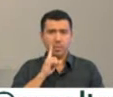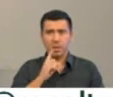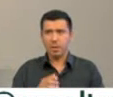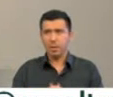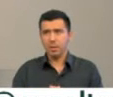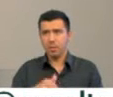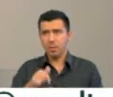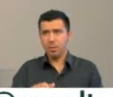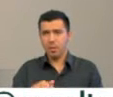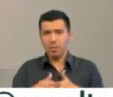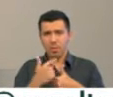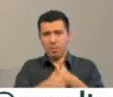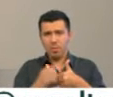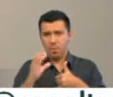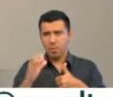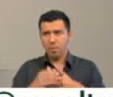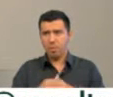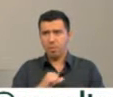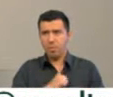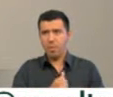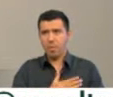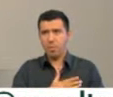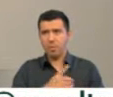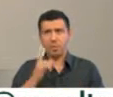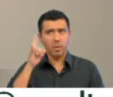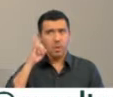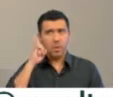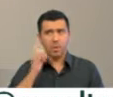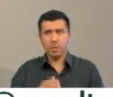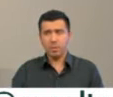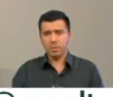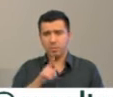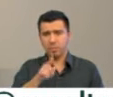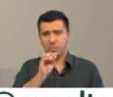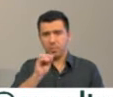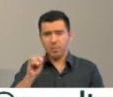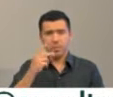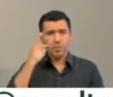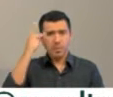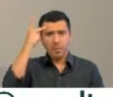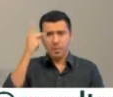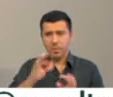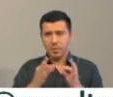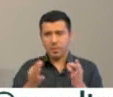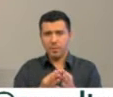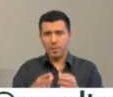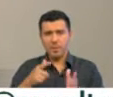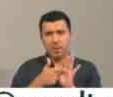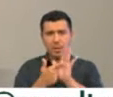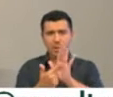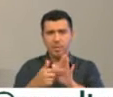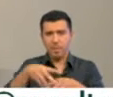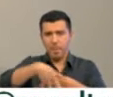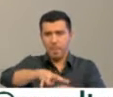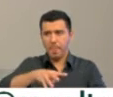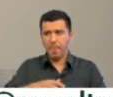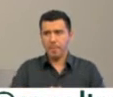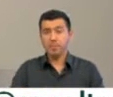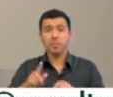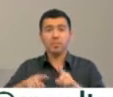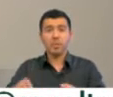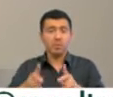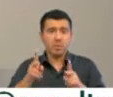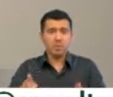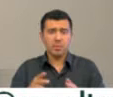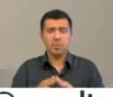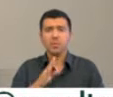el país tuvo oportunidad de oírlos. A los padres de familia que salieron a manifestarse y a aquellos que me expresaron